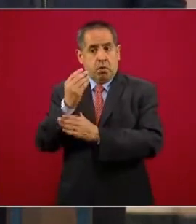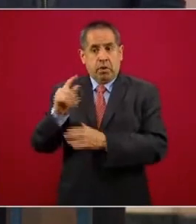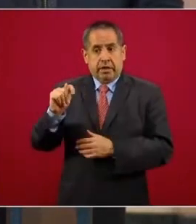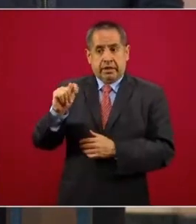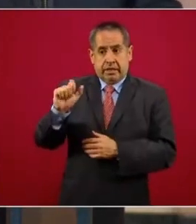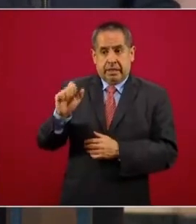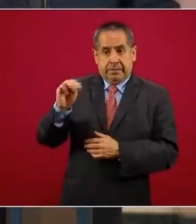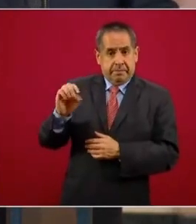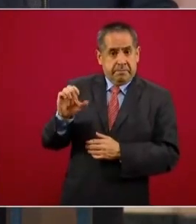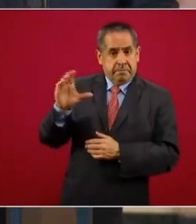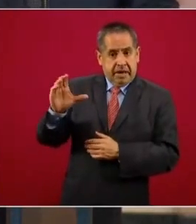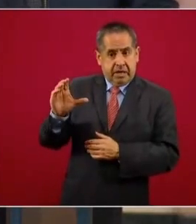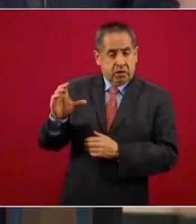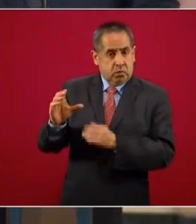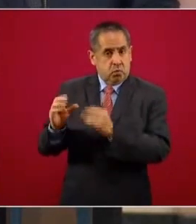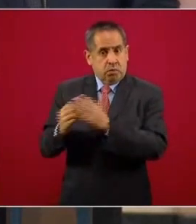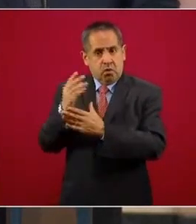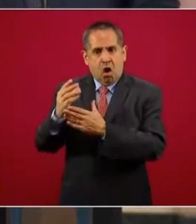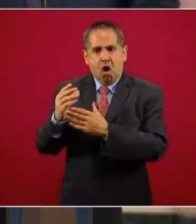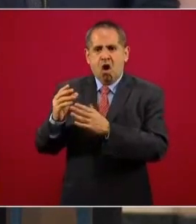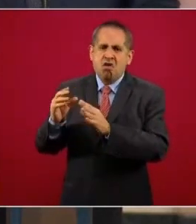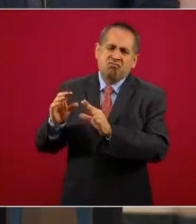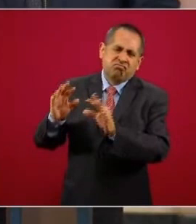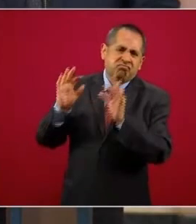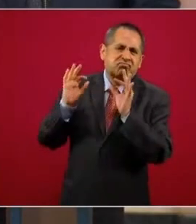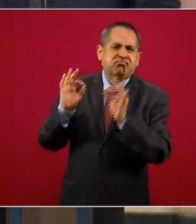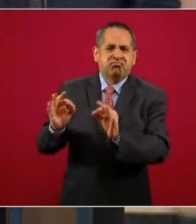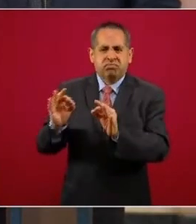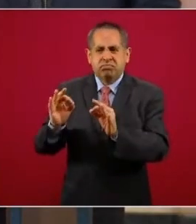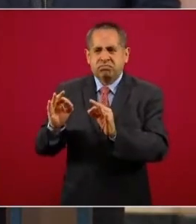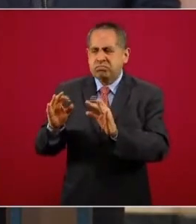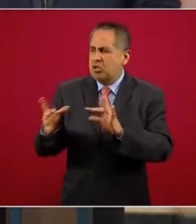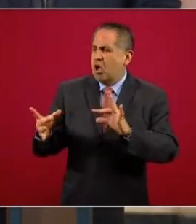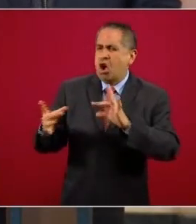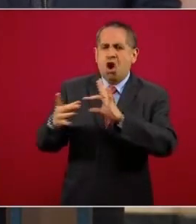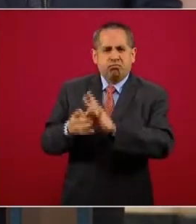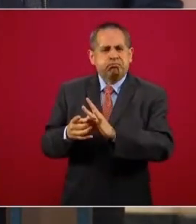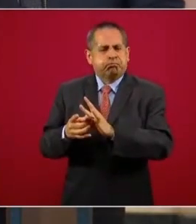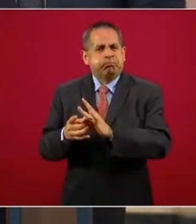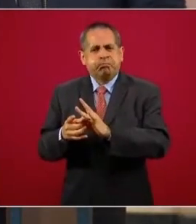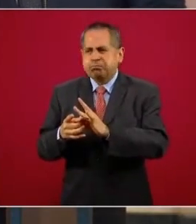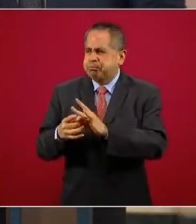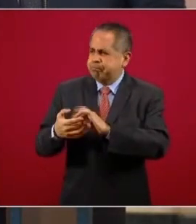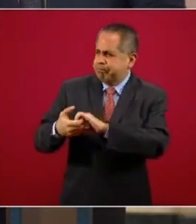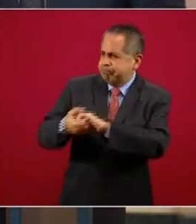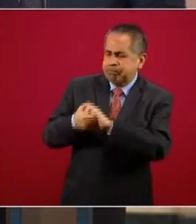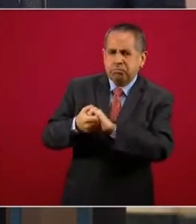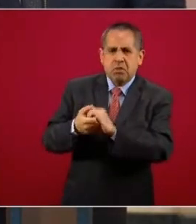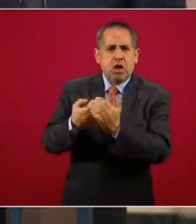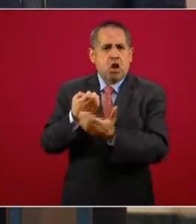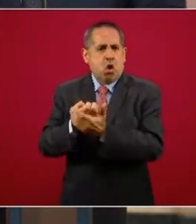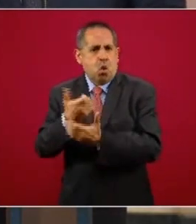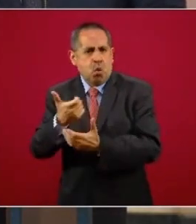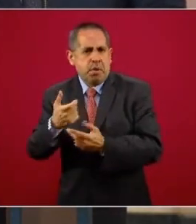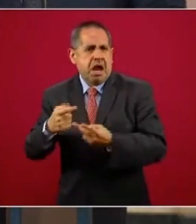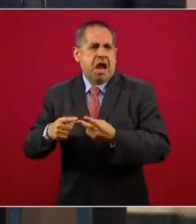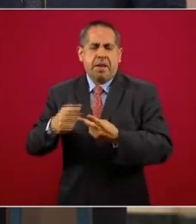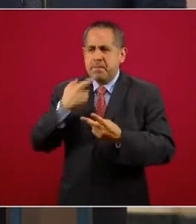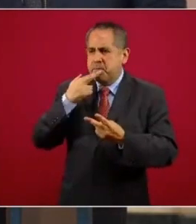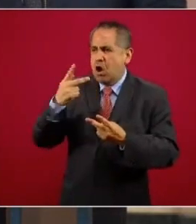tratado se va a fortalecer la economía